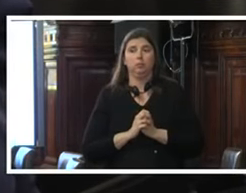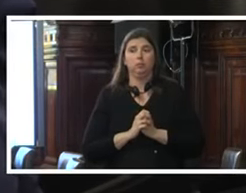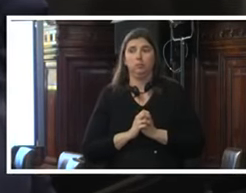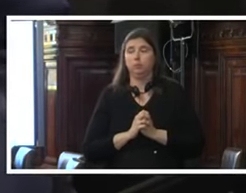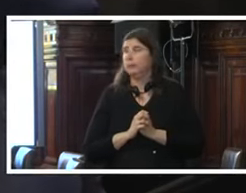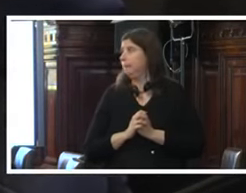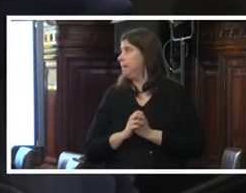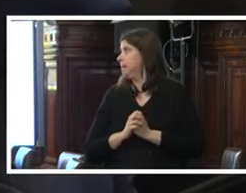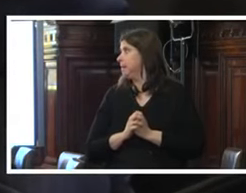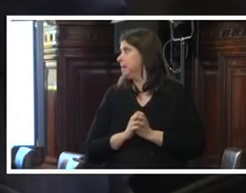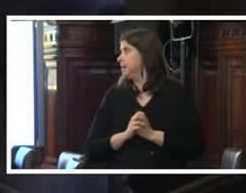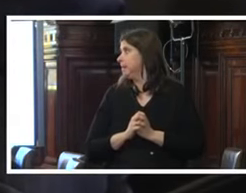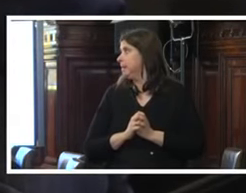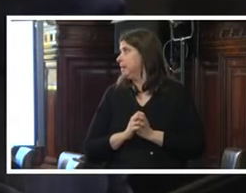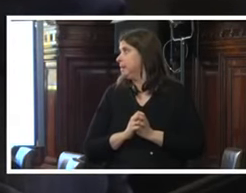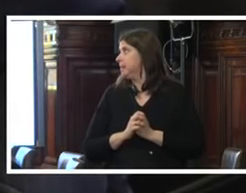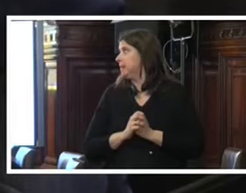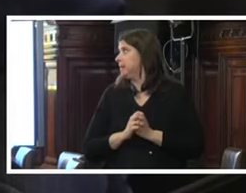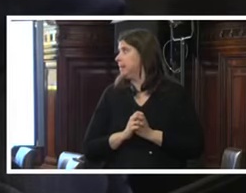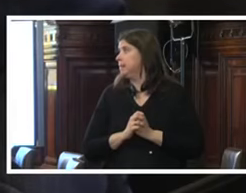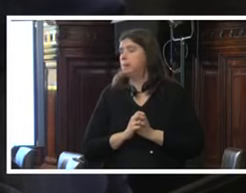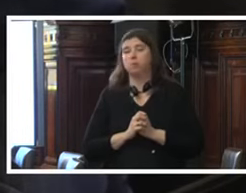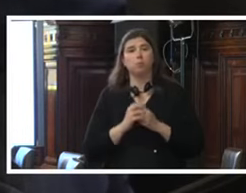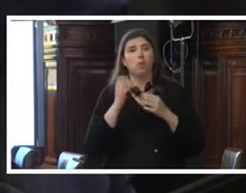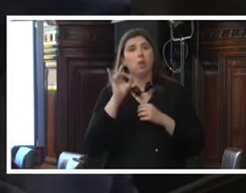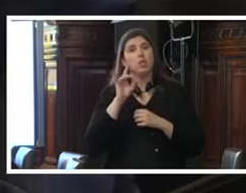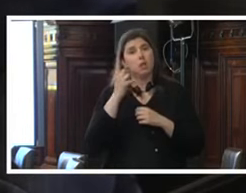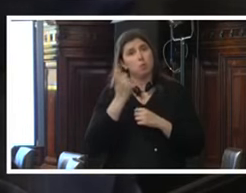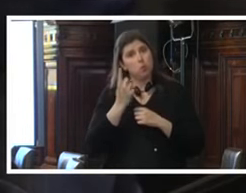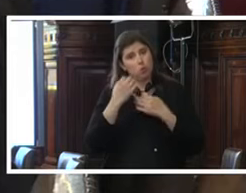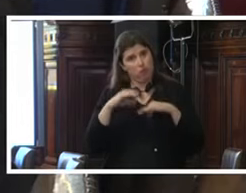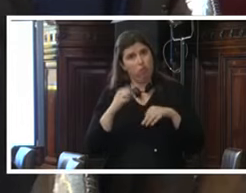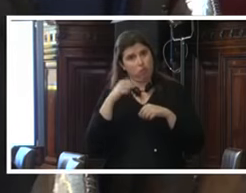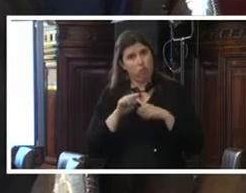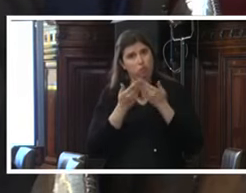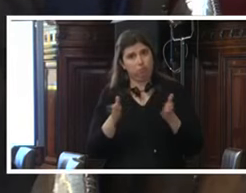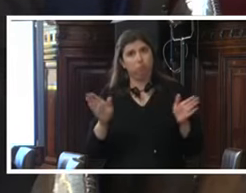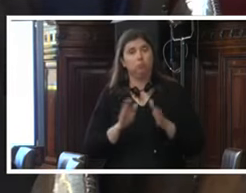pero está bien 15 minutos por favor